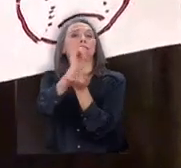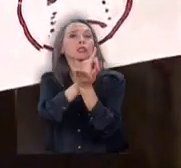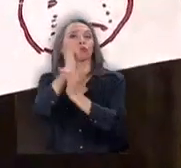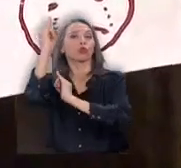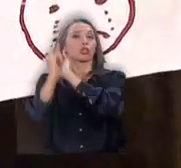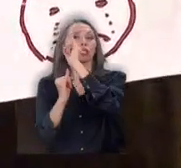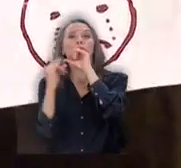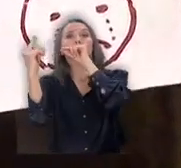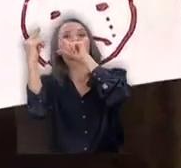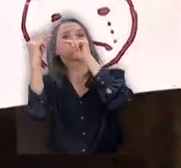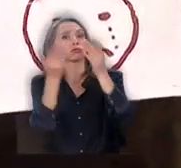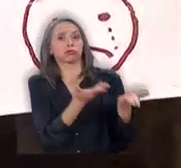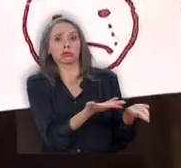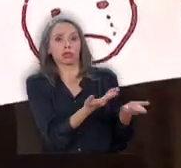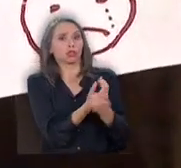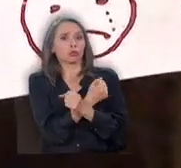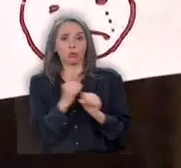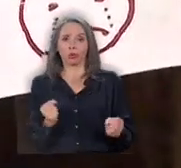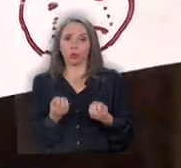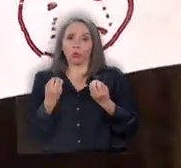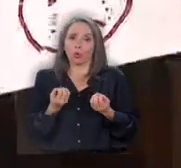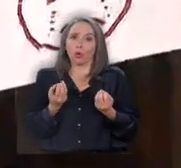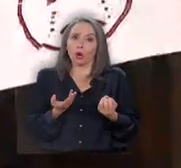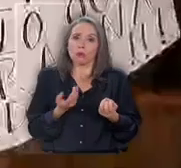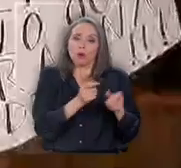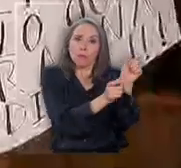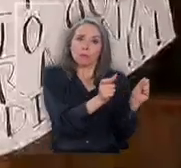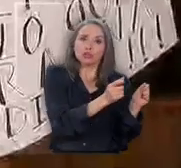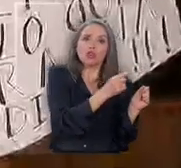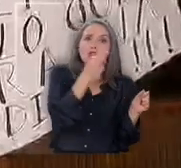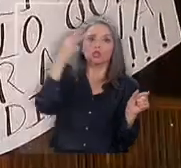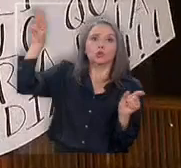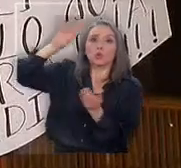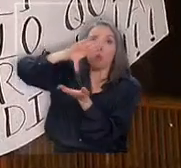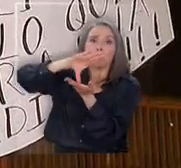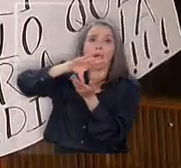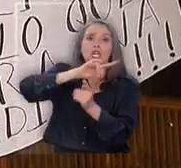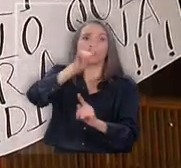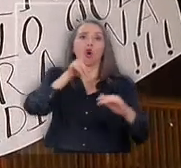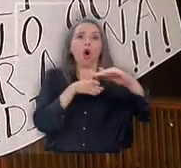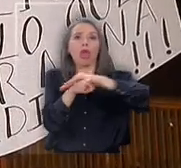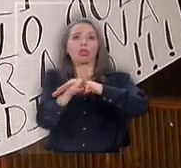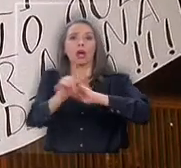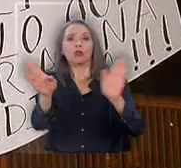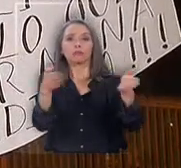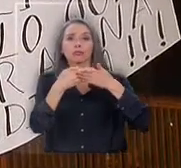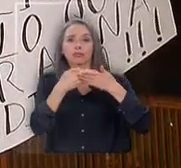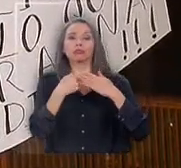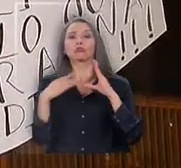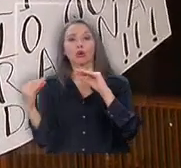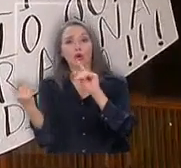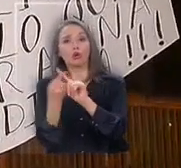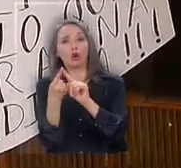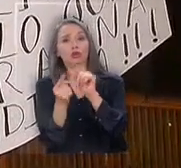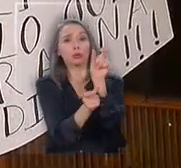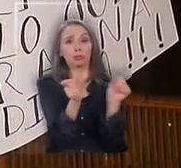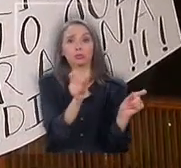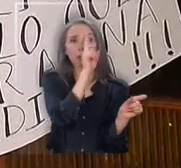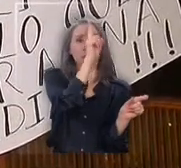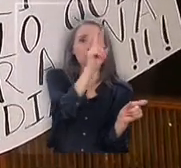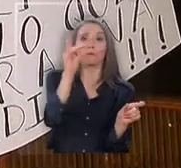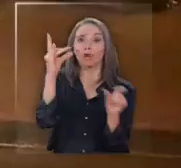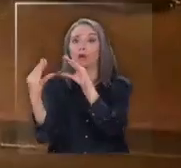porque sinceramente es impresentable que no puedan entrar sus países por lo menos del contacto que he tenido yo con personas peruana y boliviana